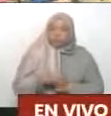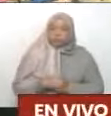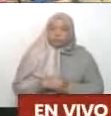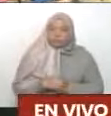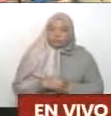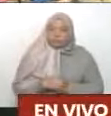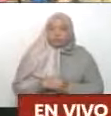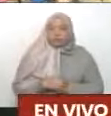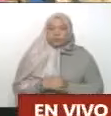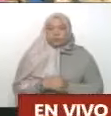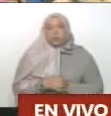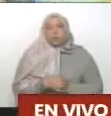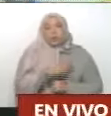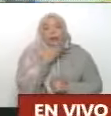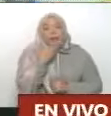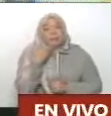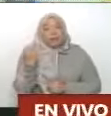le deseo